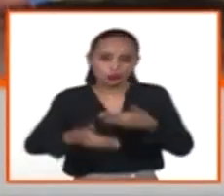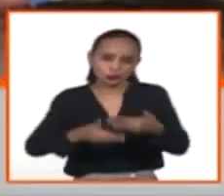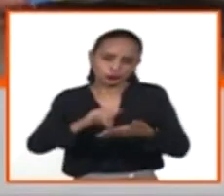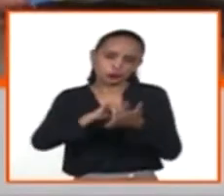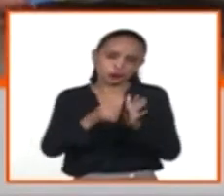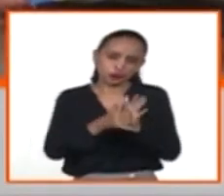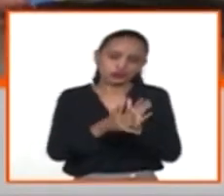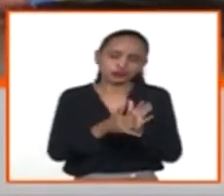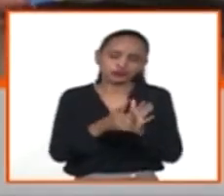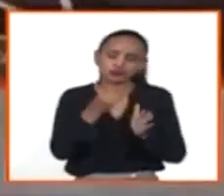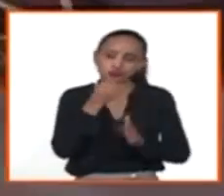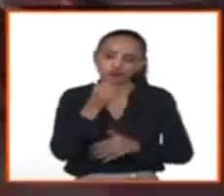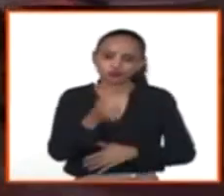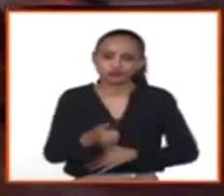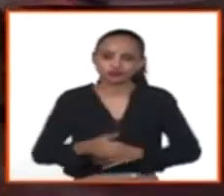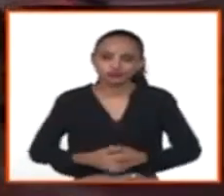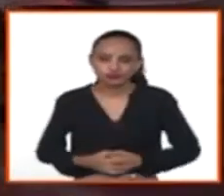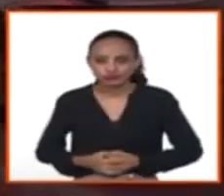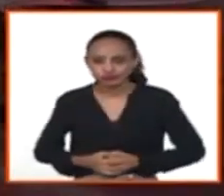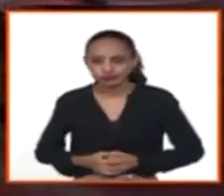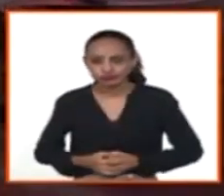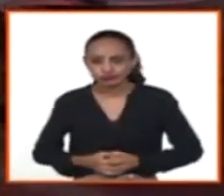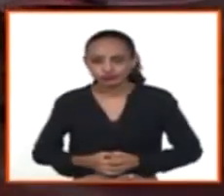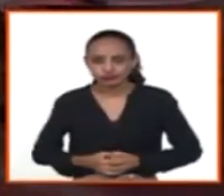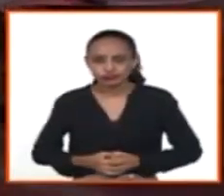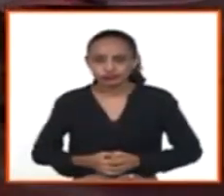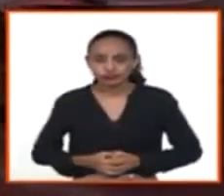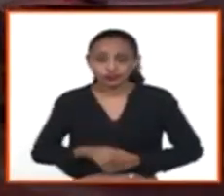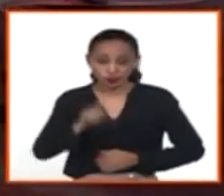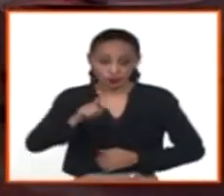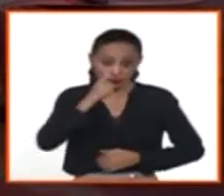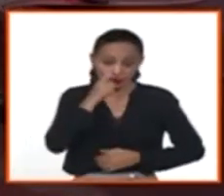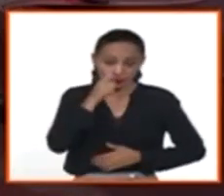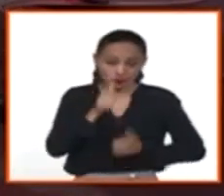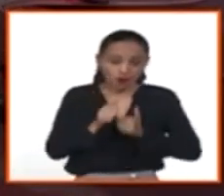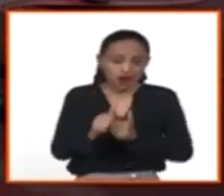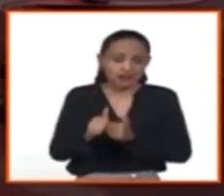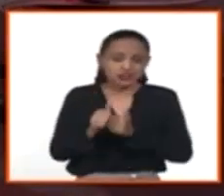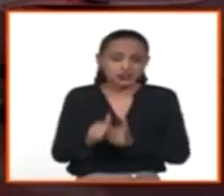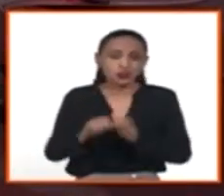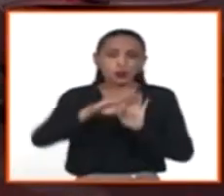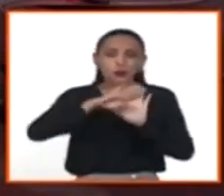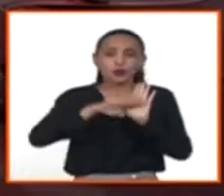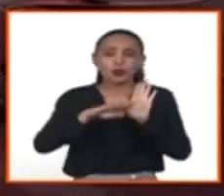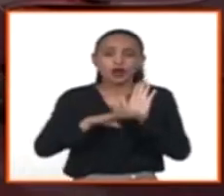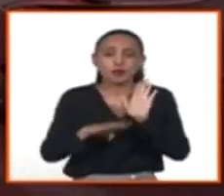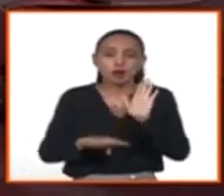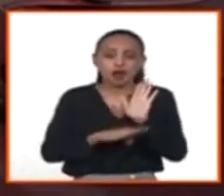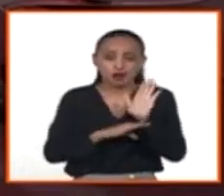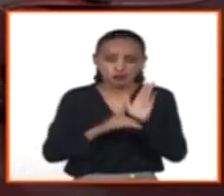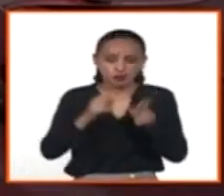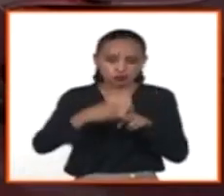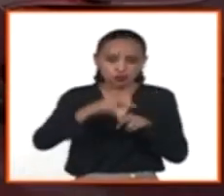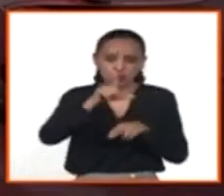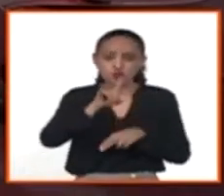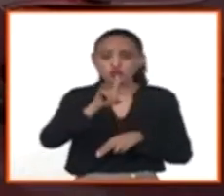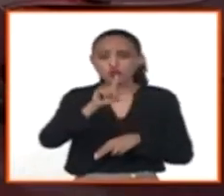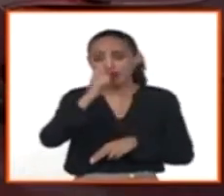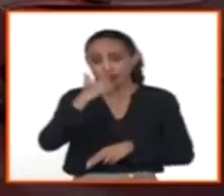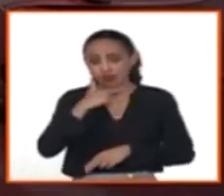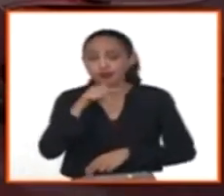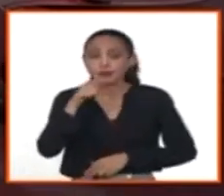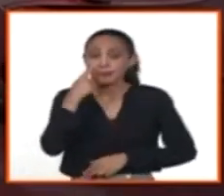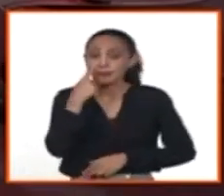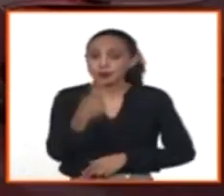que es asesor de la FAO para algunos programas y fue el asesor del programa Hambre Cero de Lula, y por eso tiene tanta vinculación también con todo este esfuerzo que se